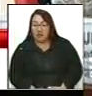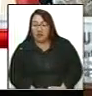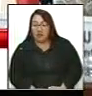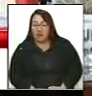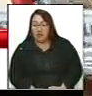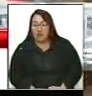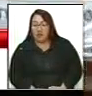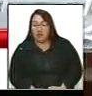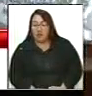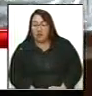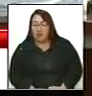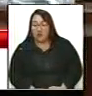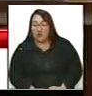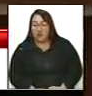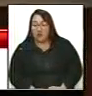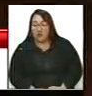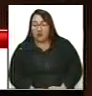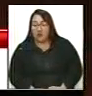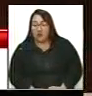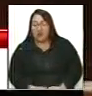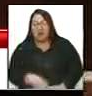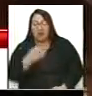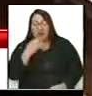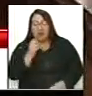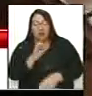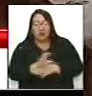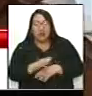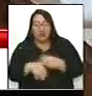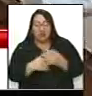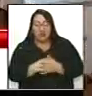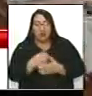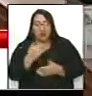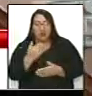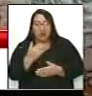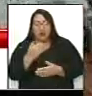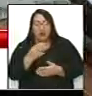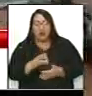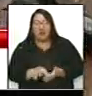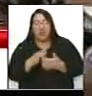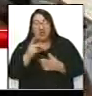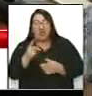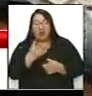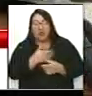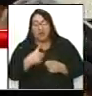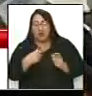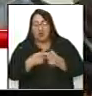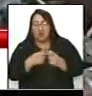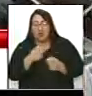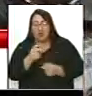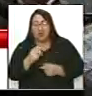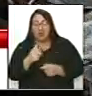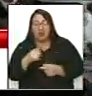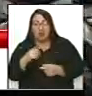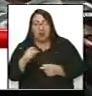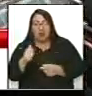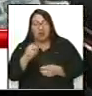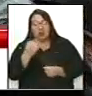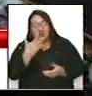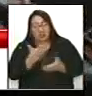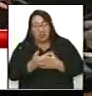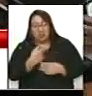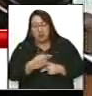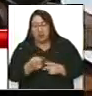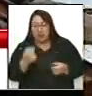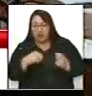Muchas gracias. Buenas tardes a todas, especialmente a usted, presidenta, la congresista Tamara Arimborgo. Muchas gracias por